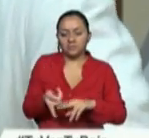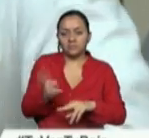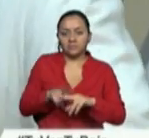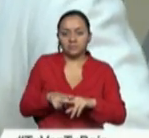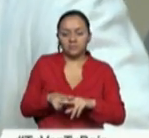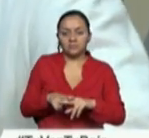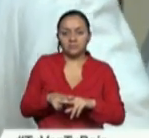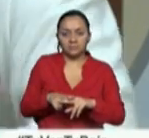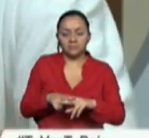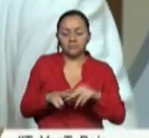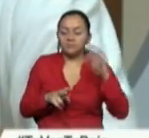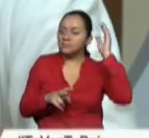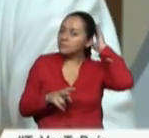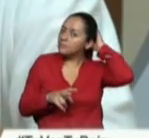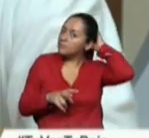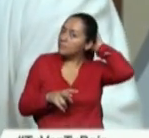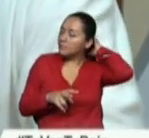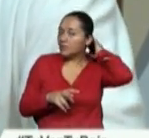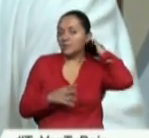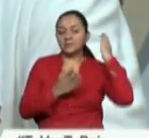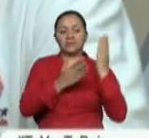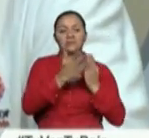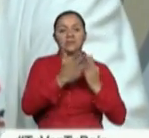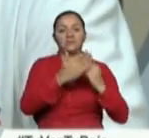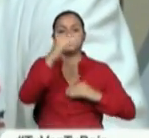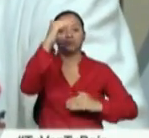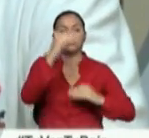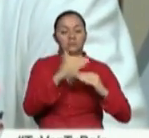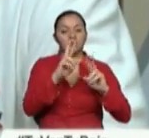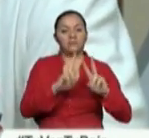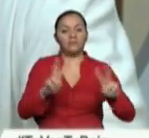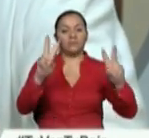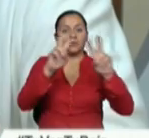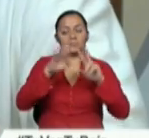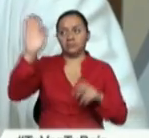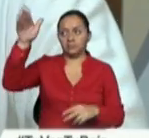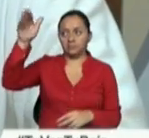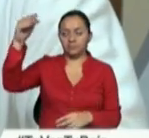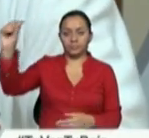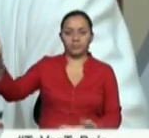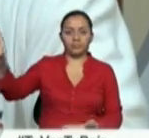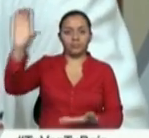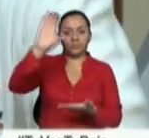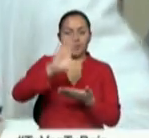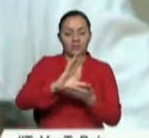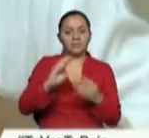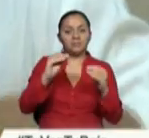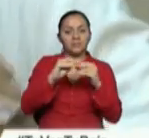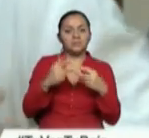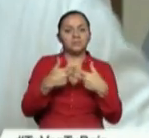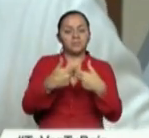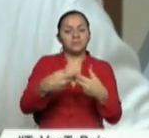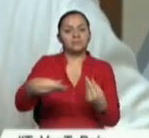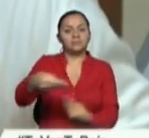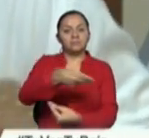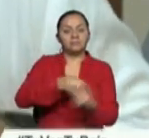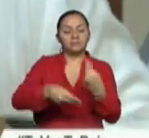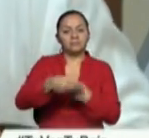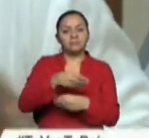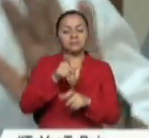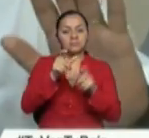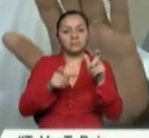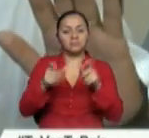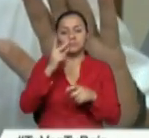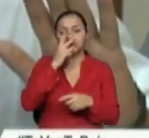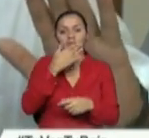liquid doméstica hemos bajado el costo de los servicios para que traigan la plata al Ecuador y se obliguen a prestar el resto es cuento de esta gente